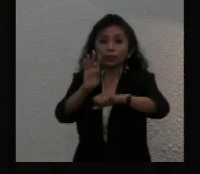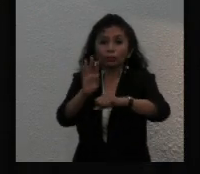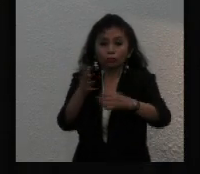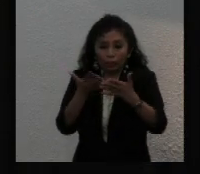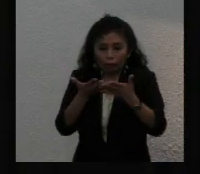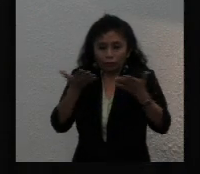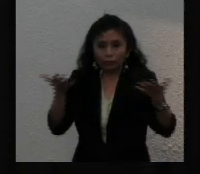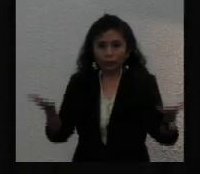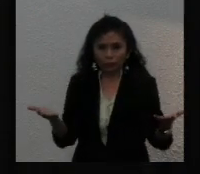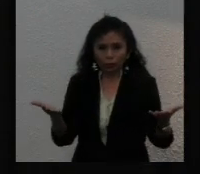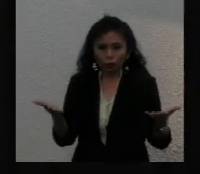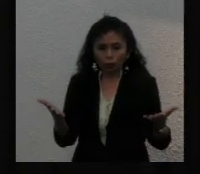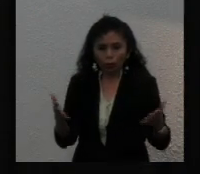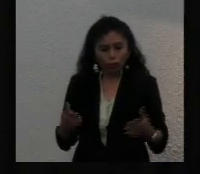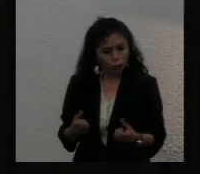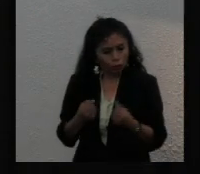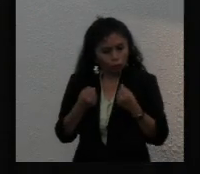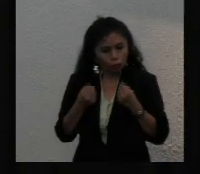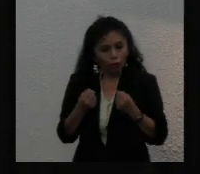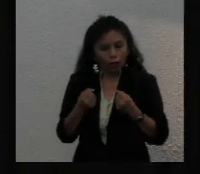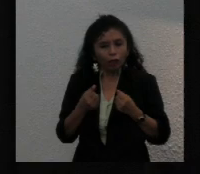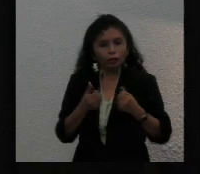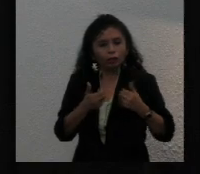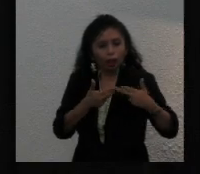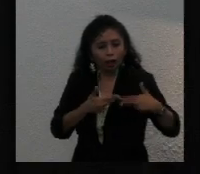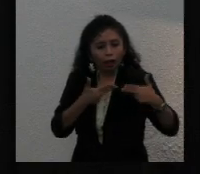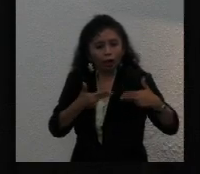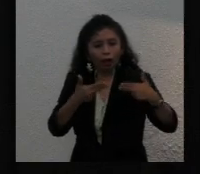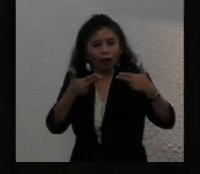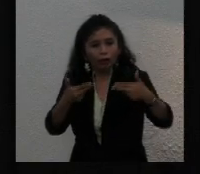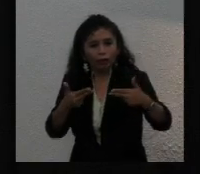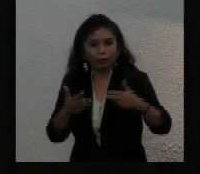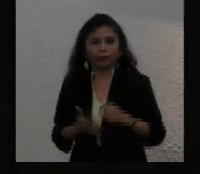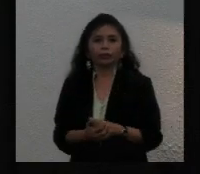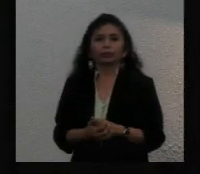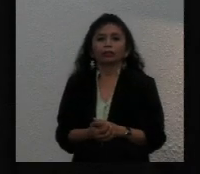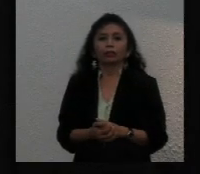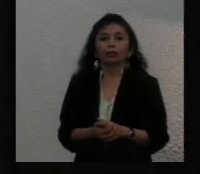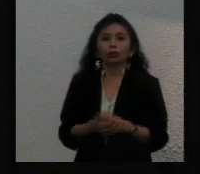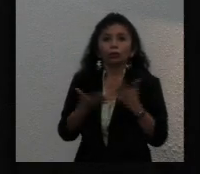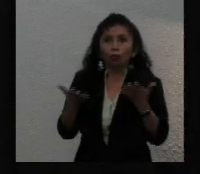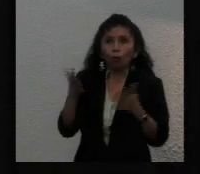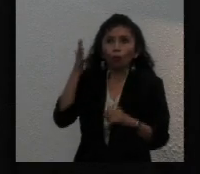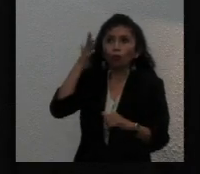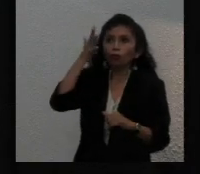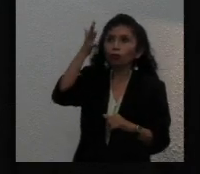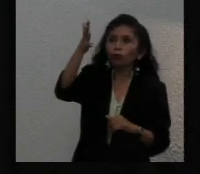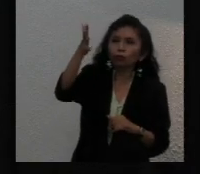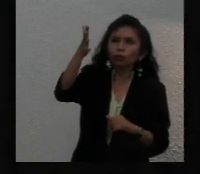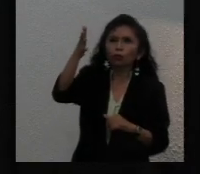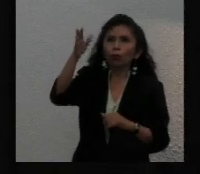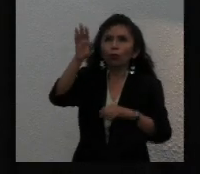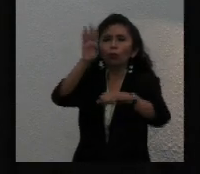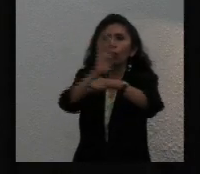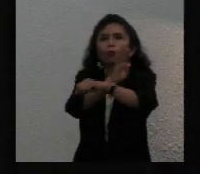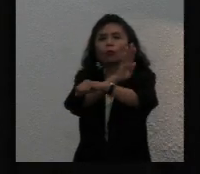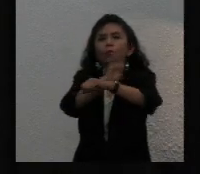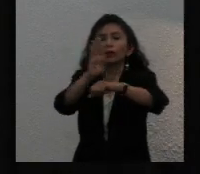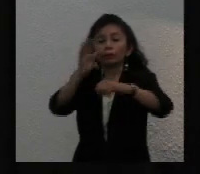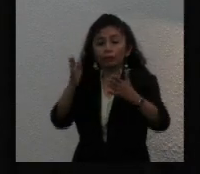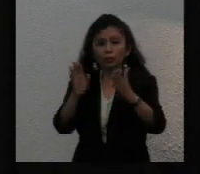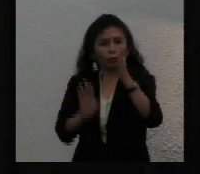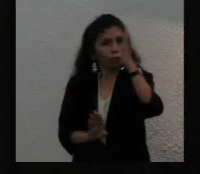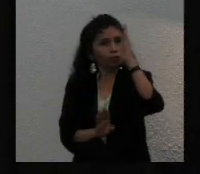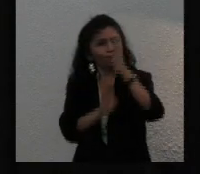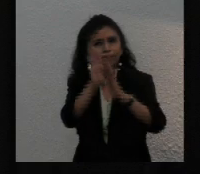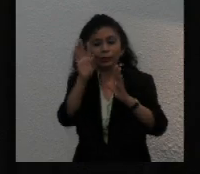presente y consolidación de las generaciones venideras. Ejecutores de un futuro con prosperidad compartida, en el que de